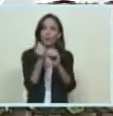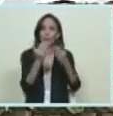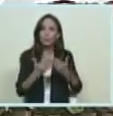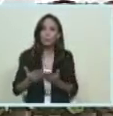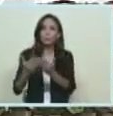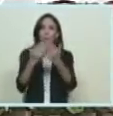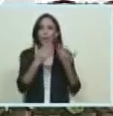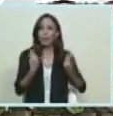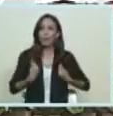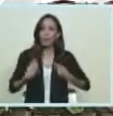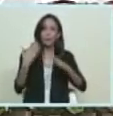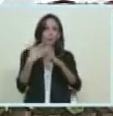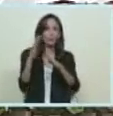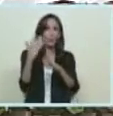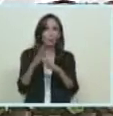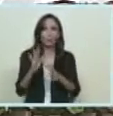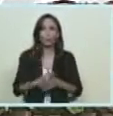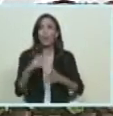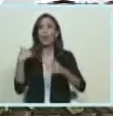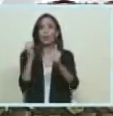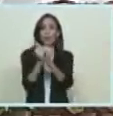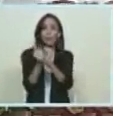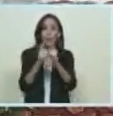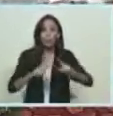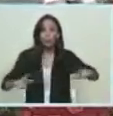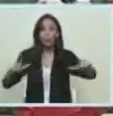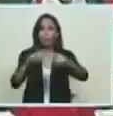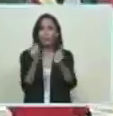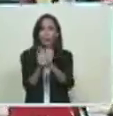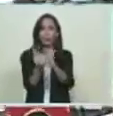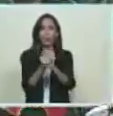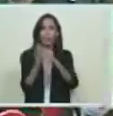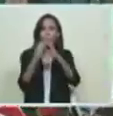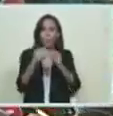estudia, donde vive, donde hace deporte.